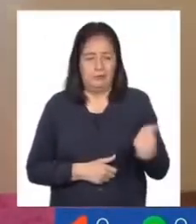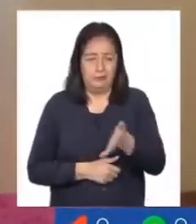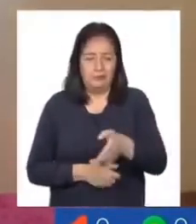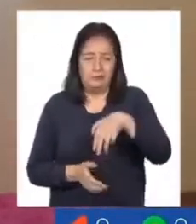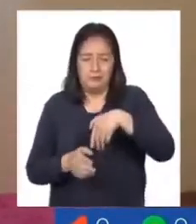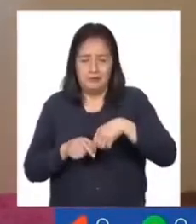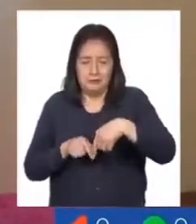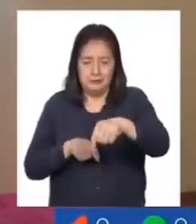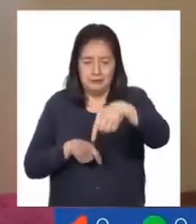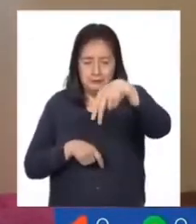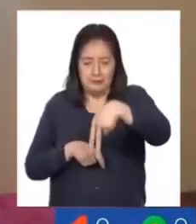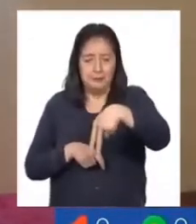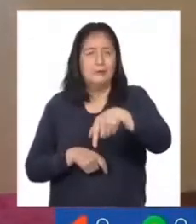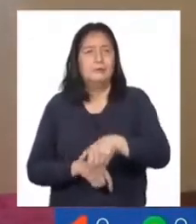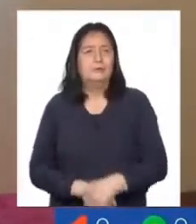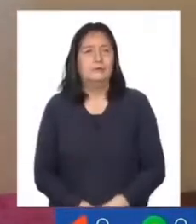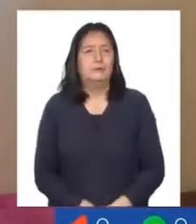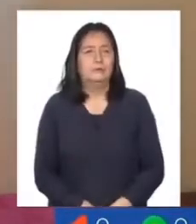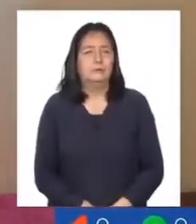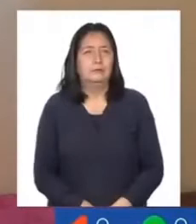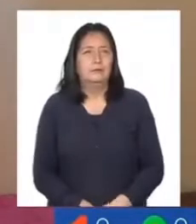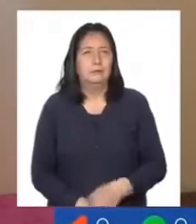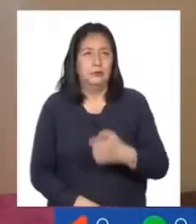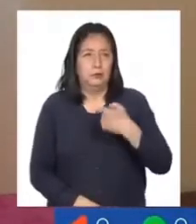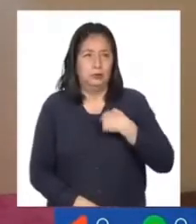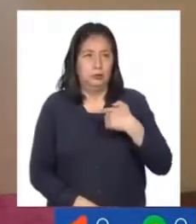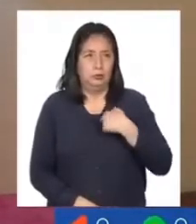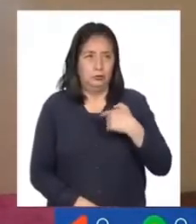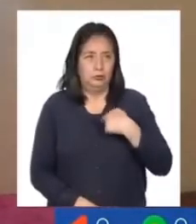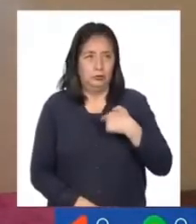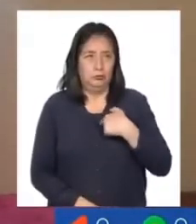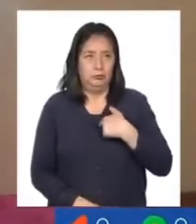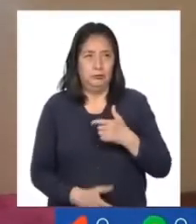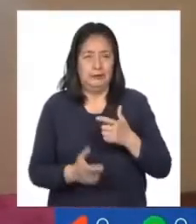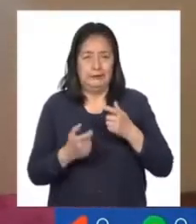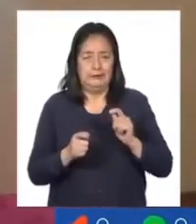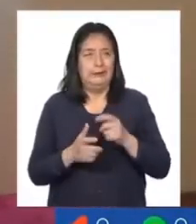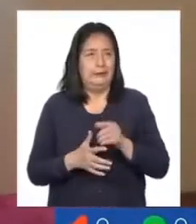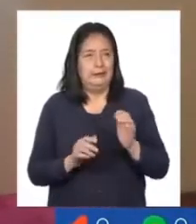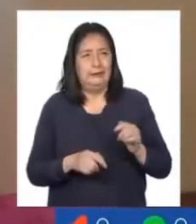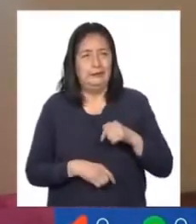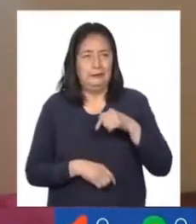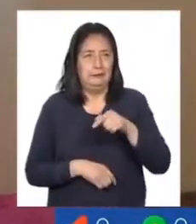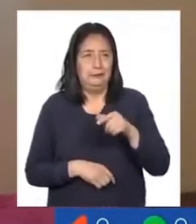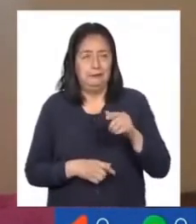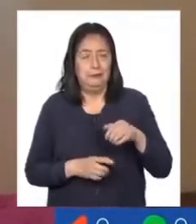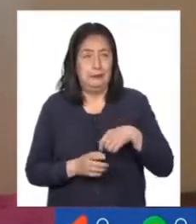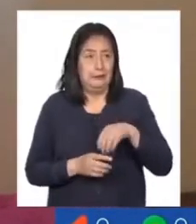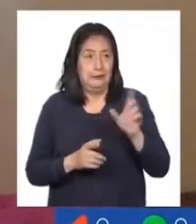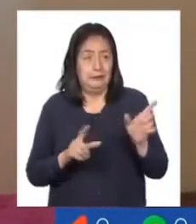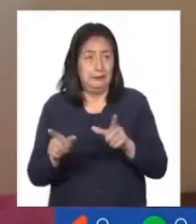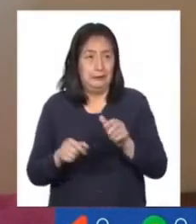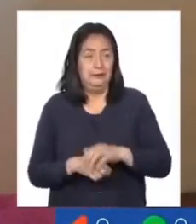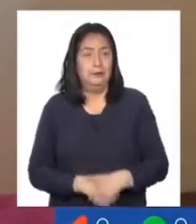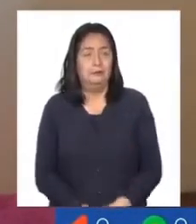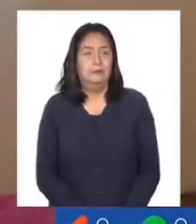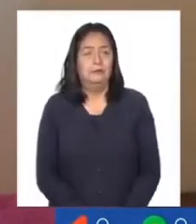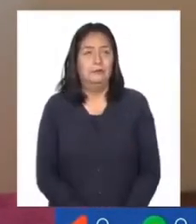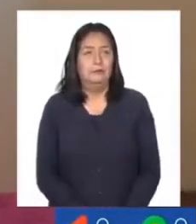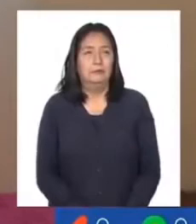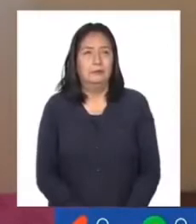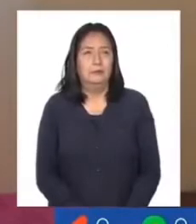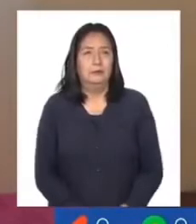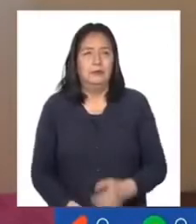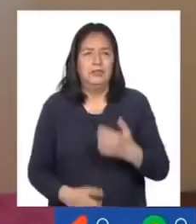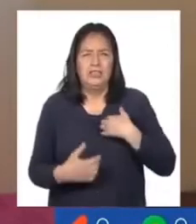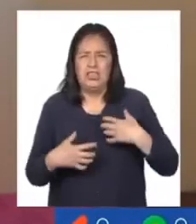en la línea entonces. Briana y yo vamos a intentar pasar. ¿Listas? ¡Va! ¿Quién